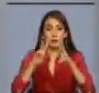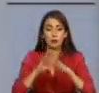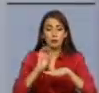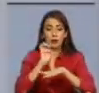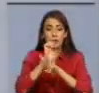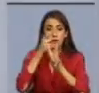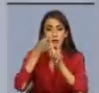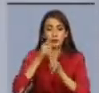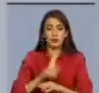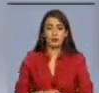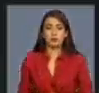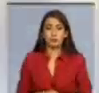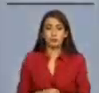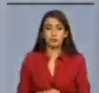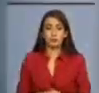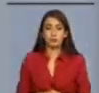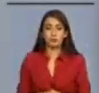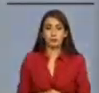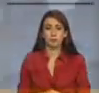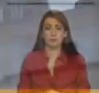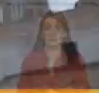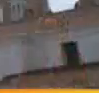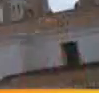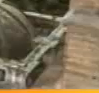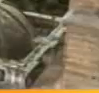de la Bastida, Ecuador TV.